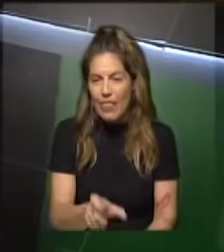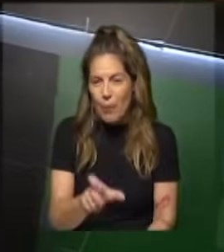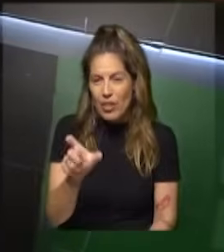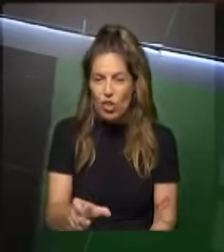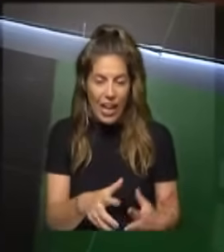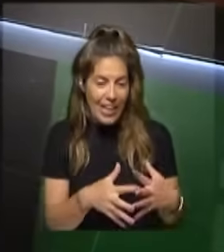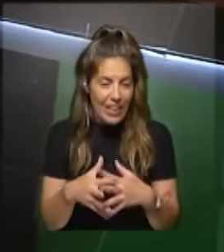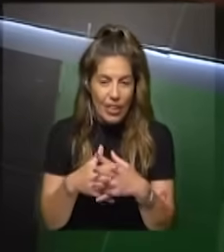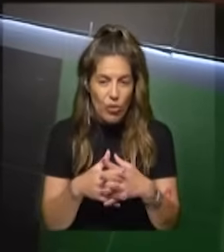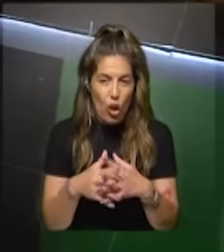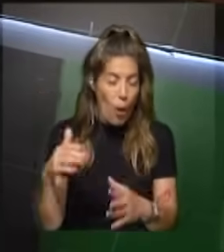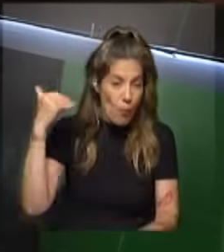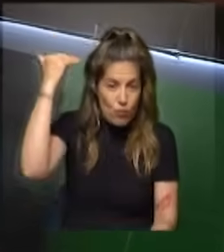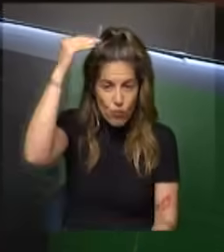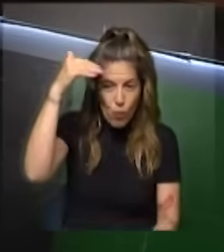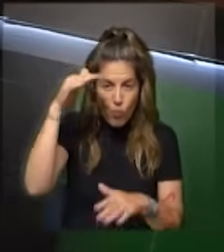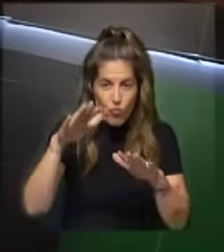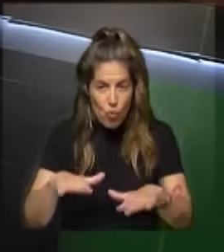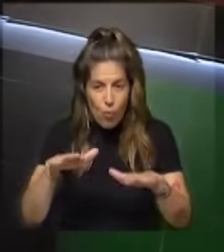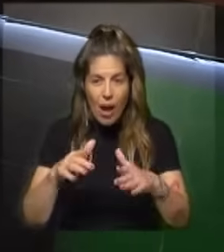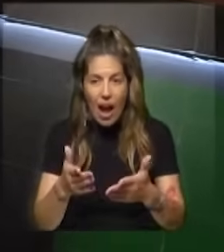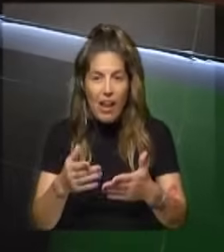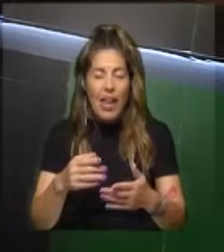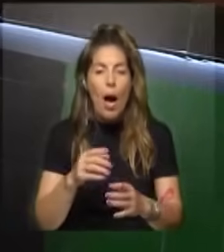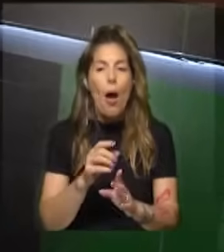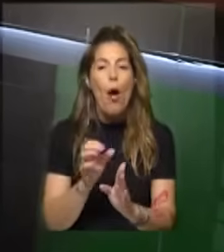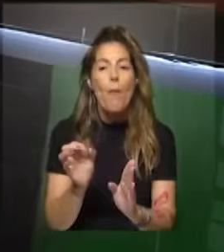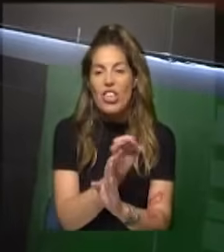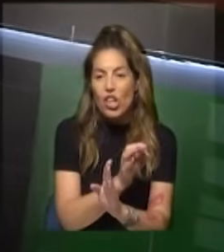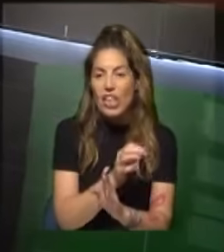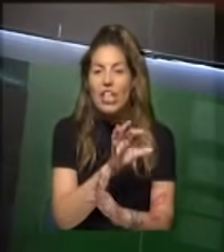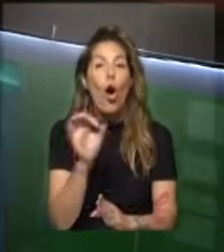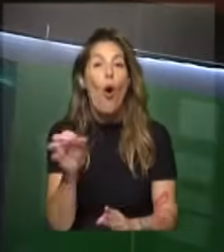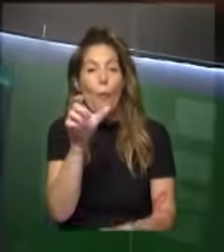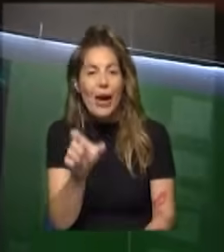Unidos musulmana del Medio Oriente o gente